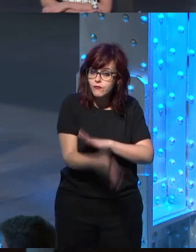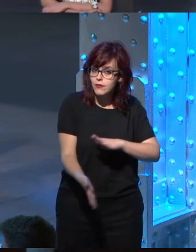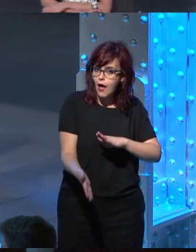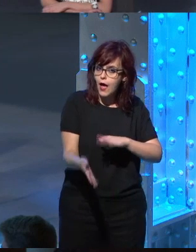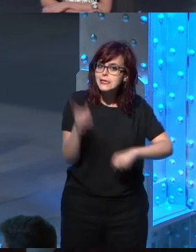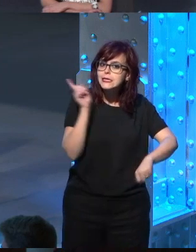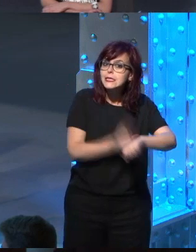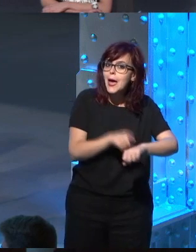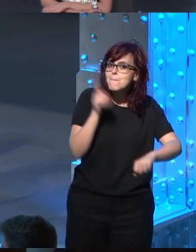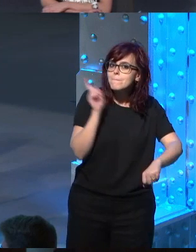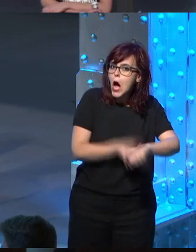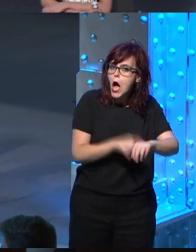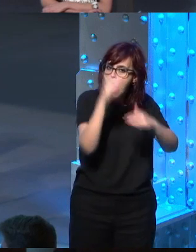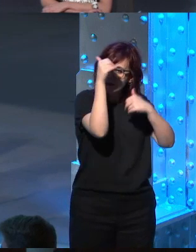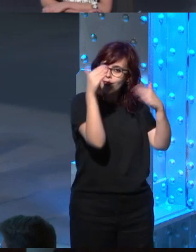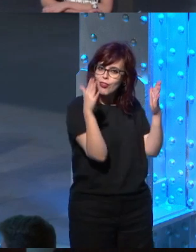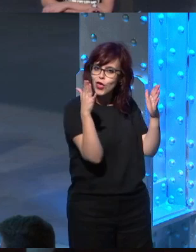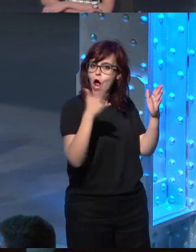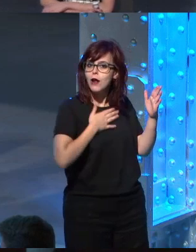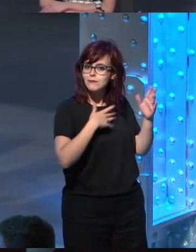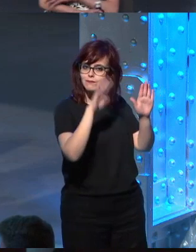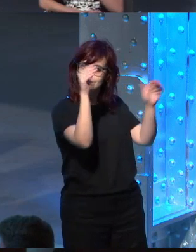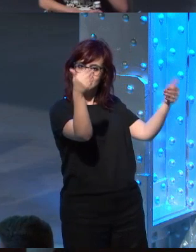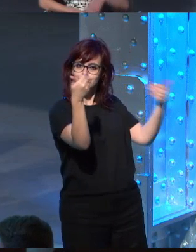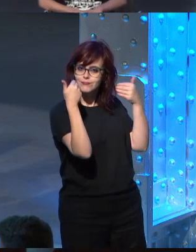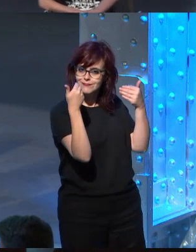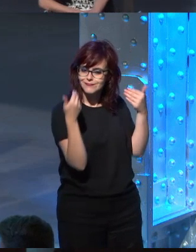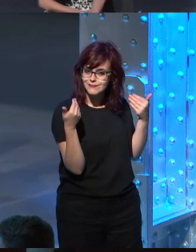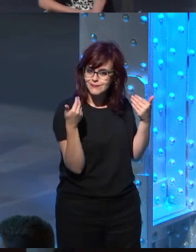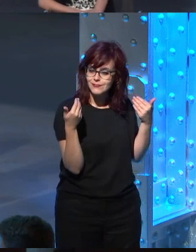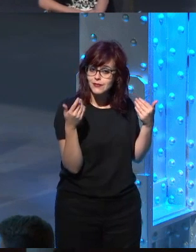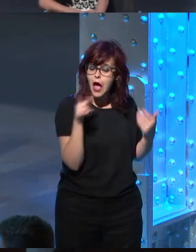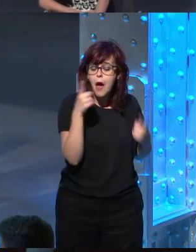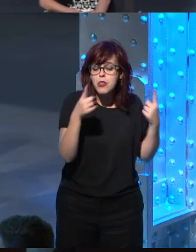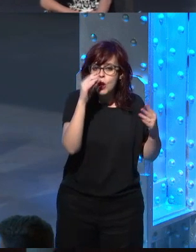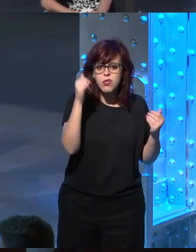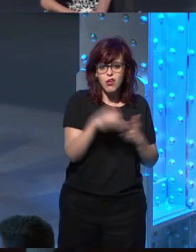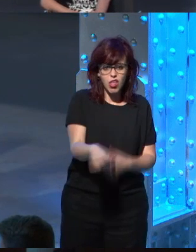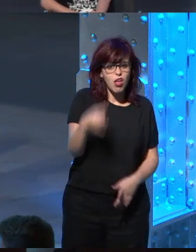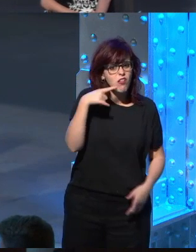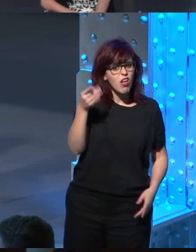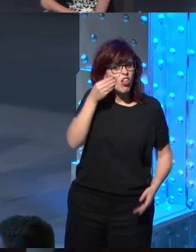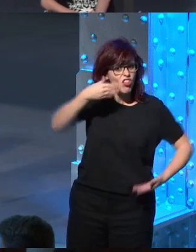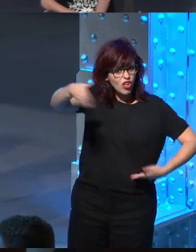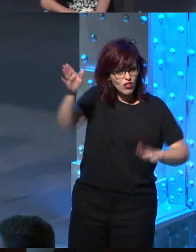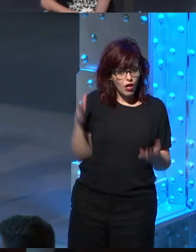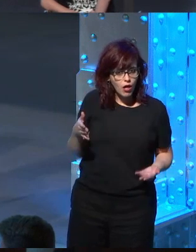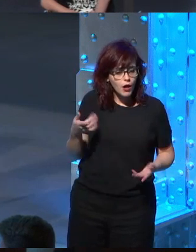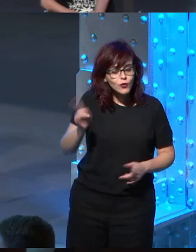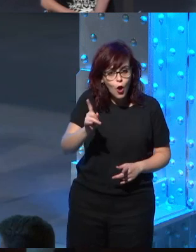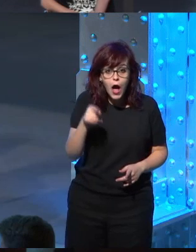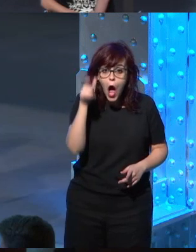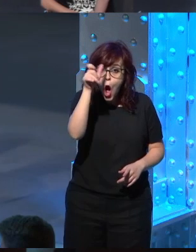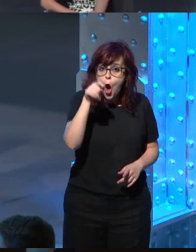parir. Y eso es algo muy importante, que a veces se nos olvida y piensas, vaya idiota. Y no es eso, es